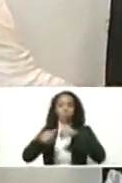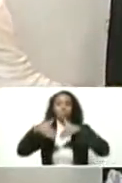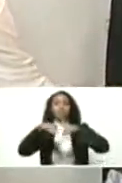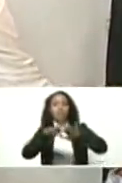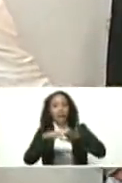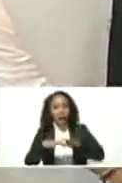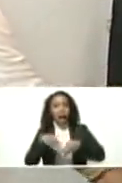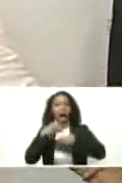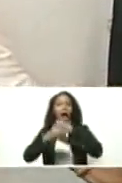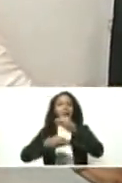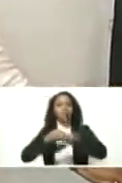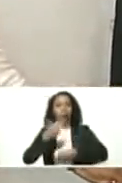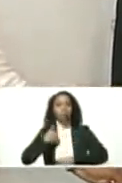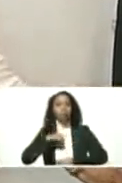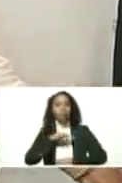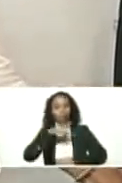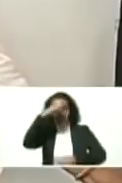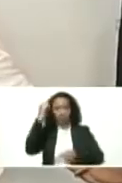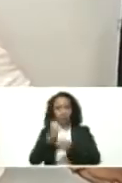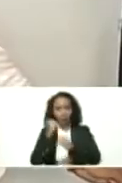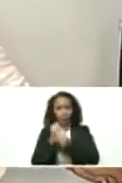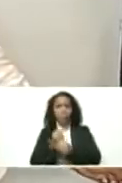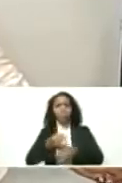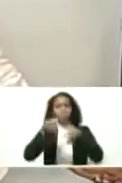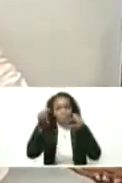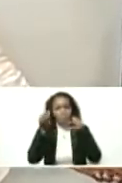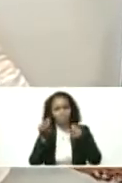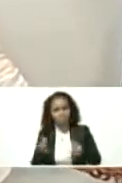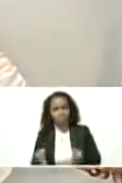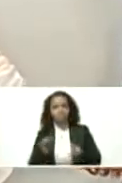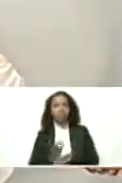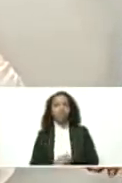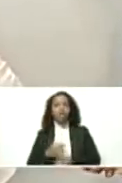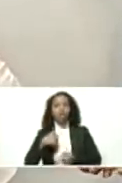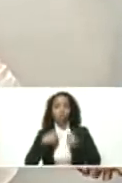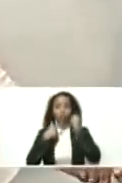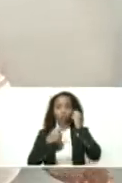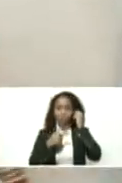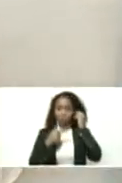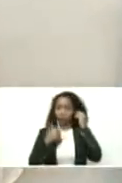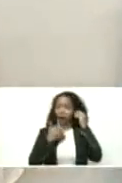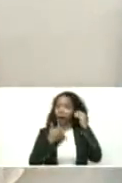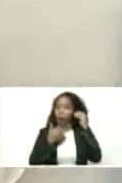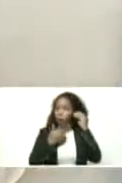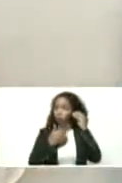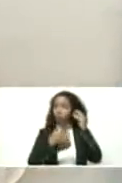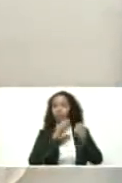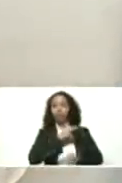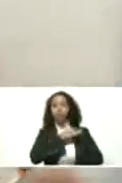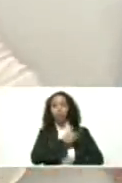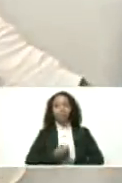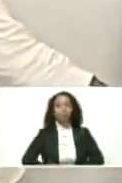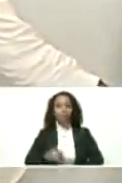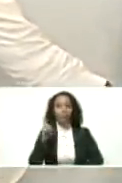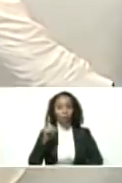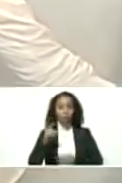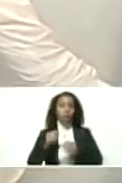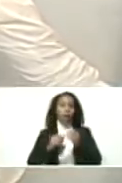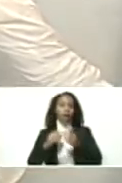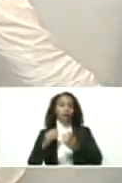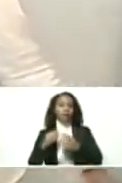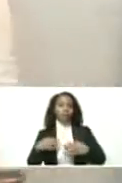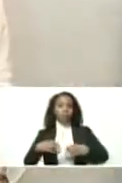de realizar nuestro trabajo de calidad. Le digo algo, señor presidente, es una pijama que la puede ver